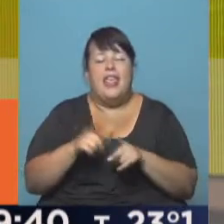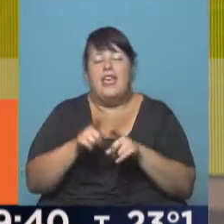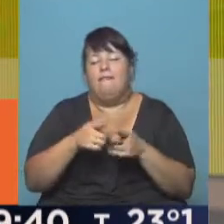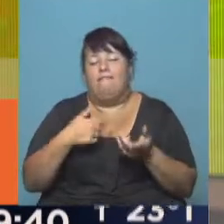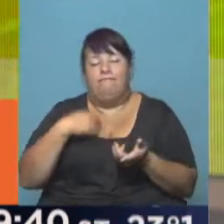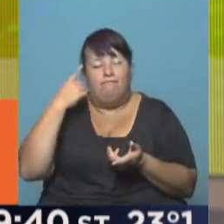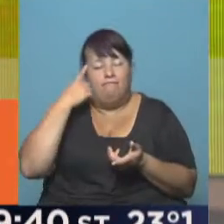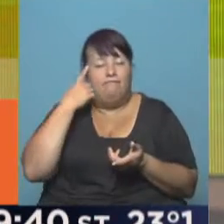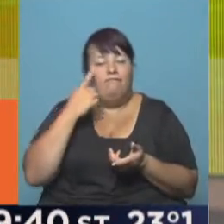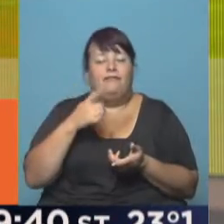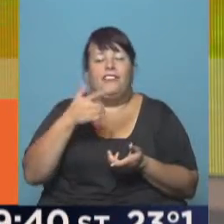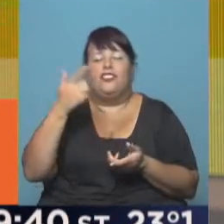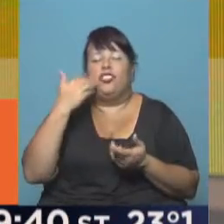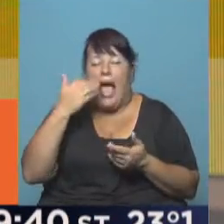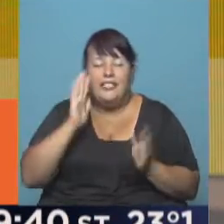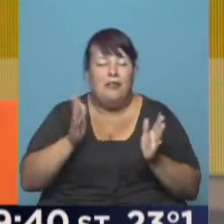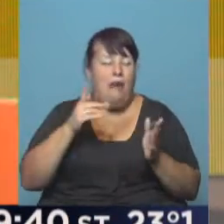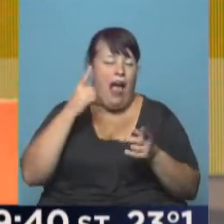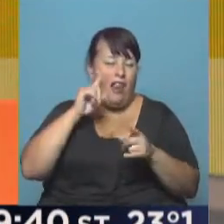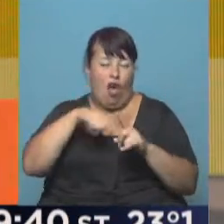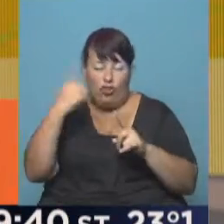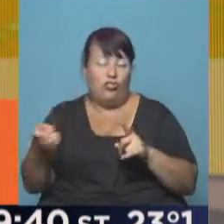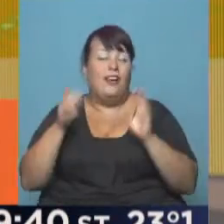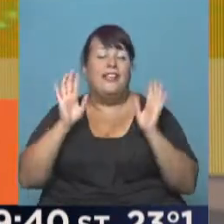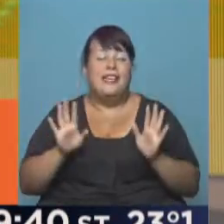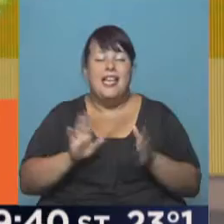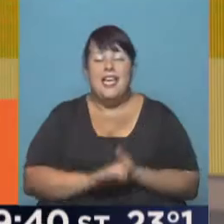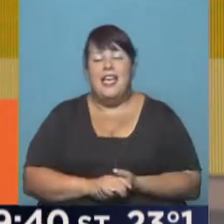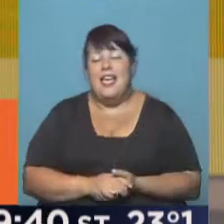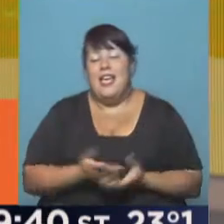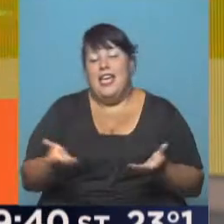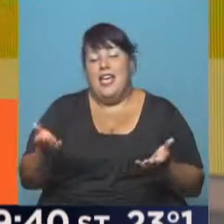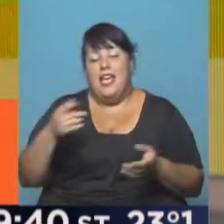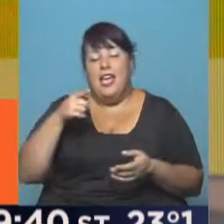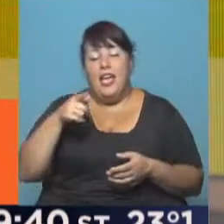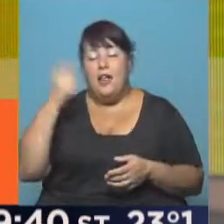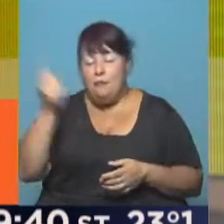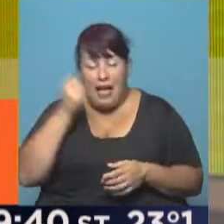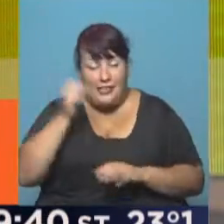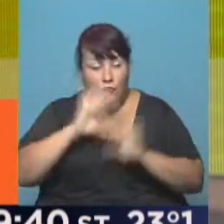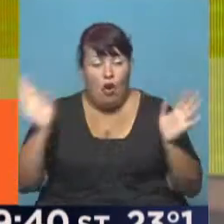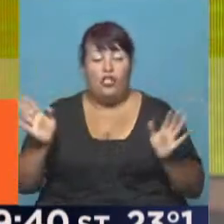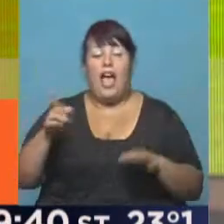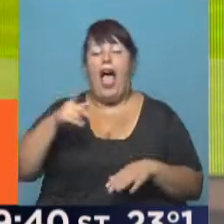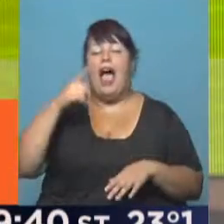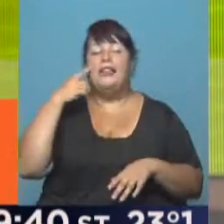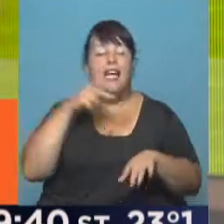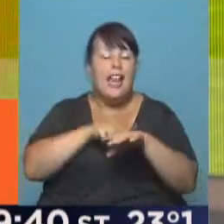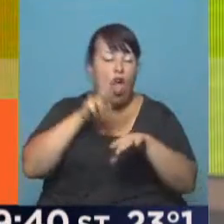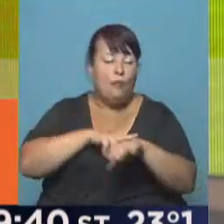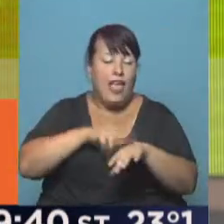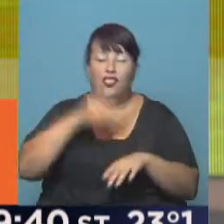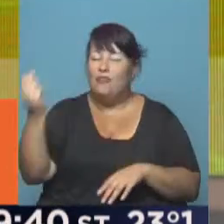nosotros llamamos efectos tóxicos o colaterales. Entonces, lo importante y la